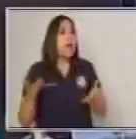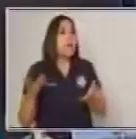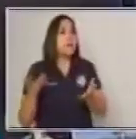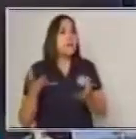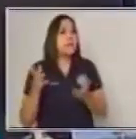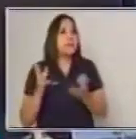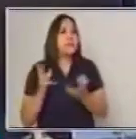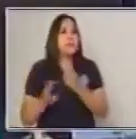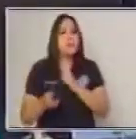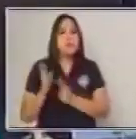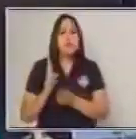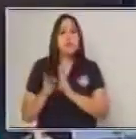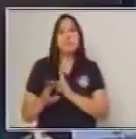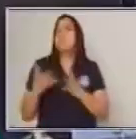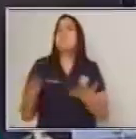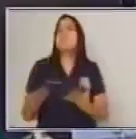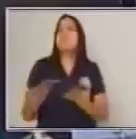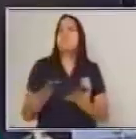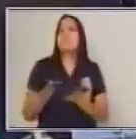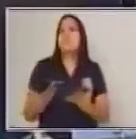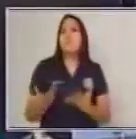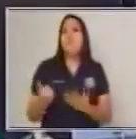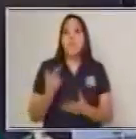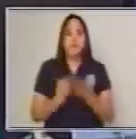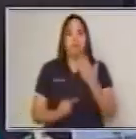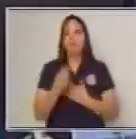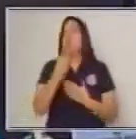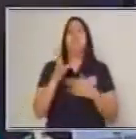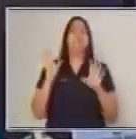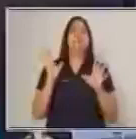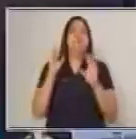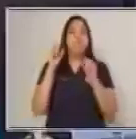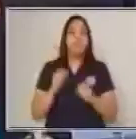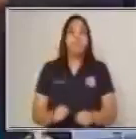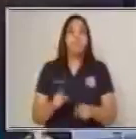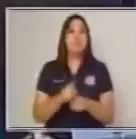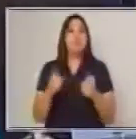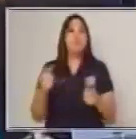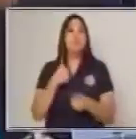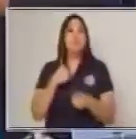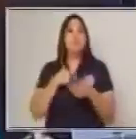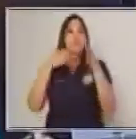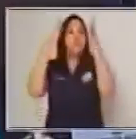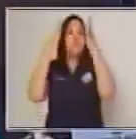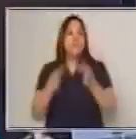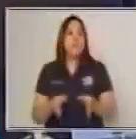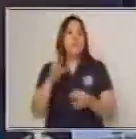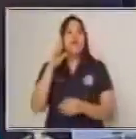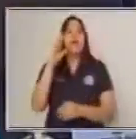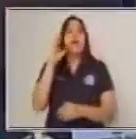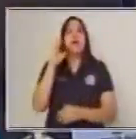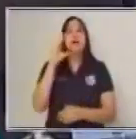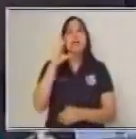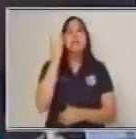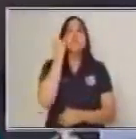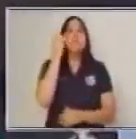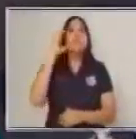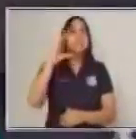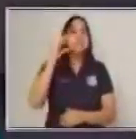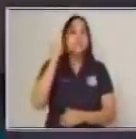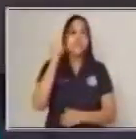Podría ser ambos, pero yo elegí que el tema central fuera el reciclaje. Entonces,